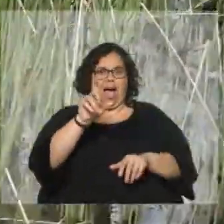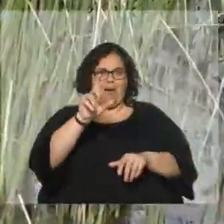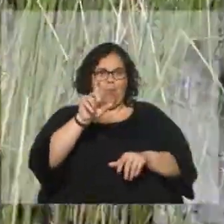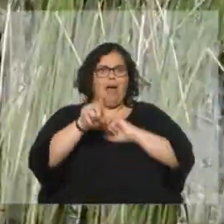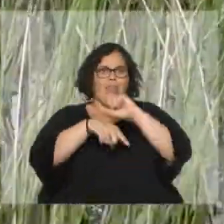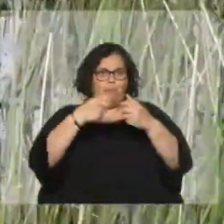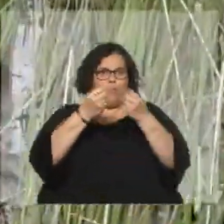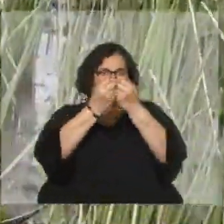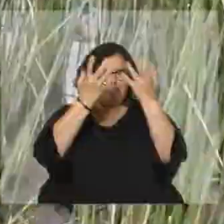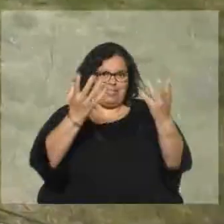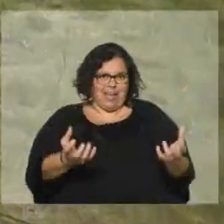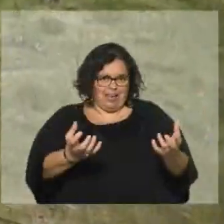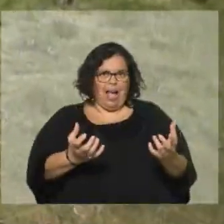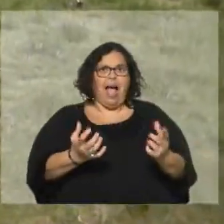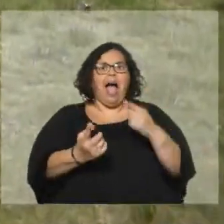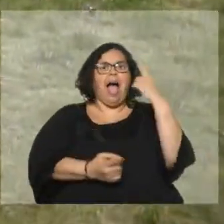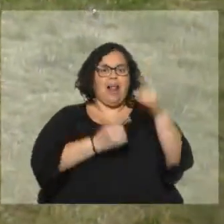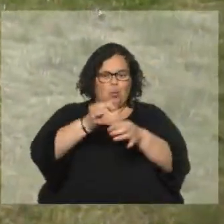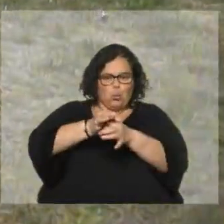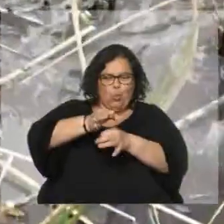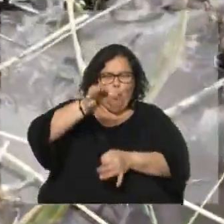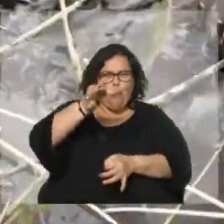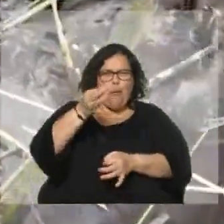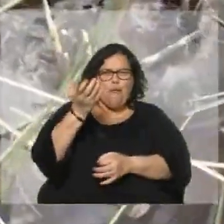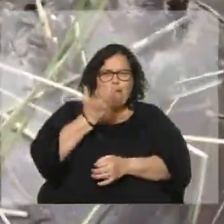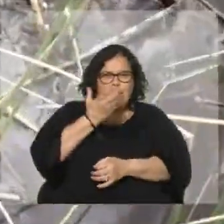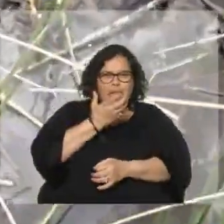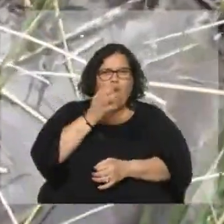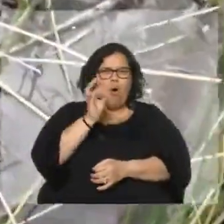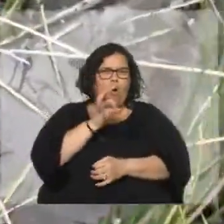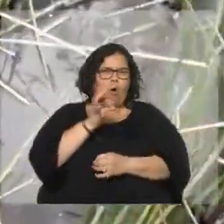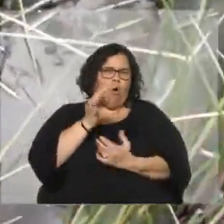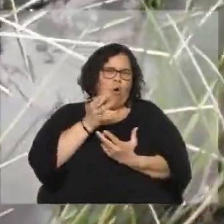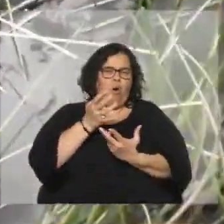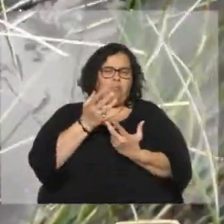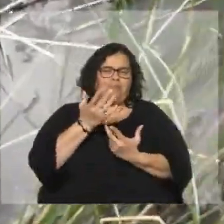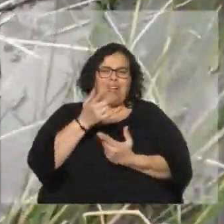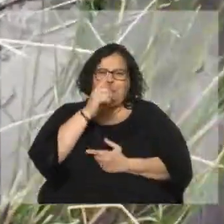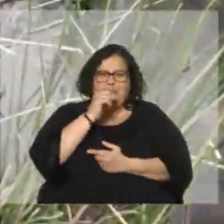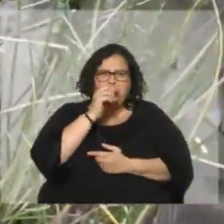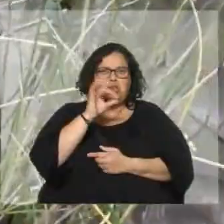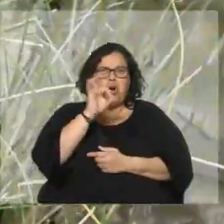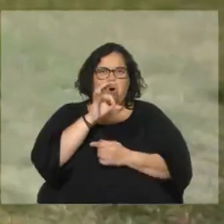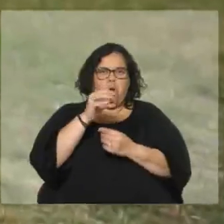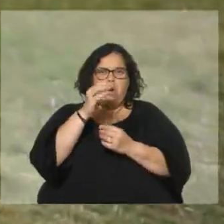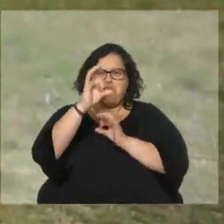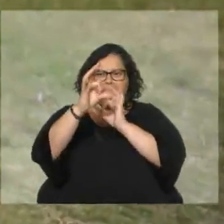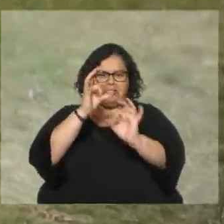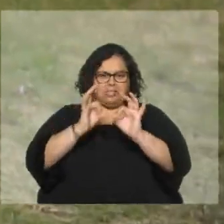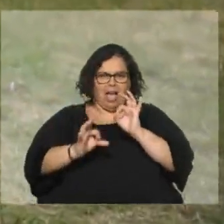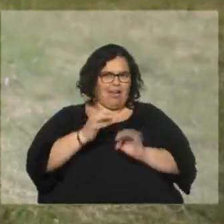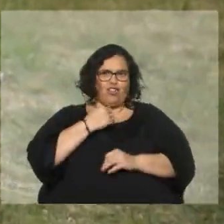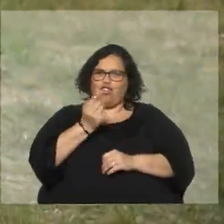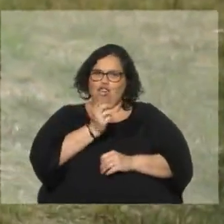Tenemos que sacarlo del junco que esté manchado y feo, donde lo cortamos, porque eso no sirve. Entonces sube